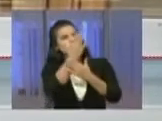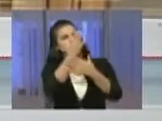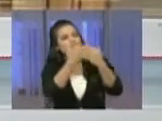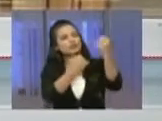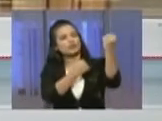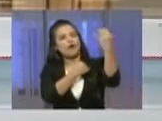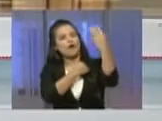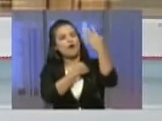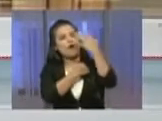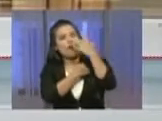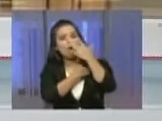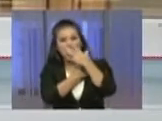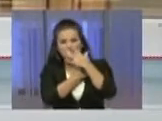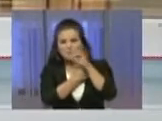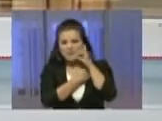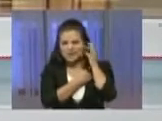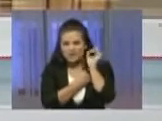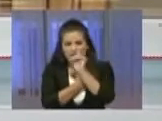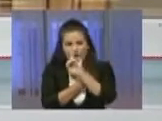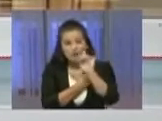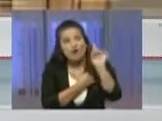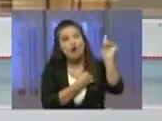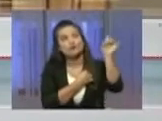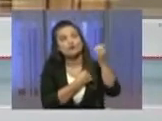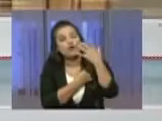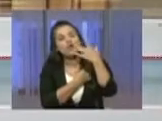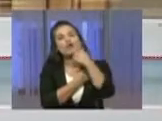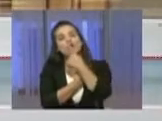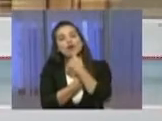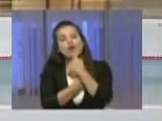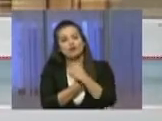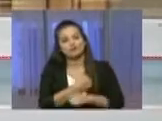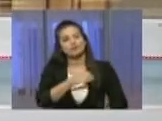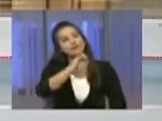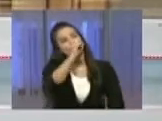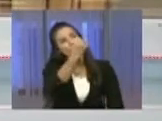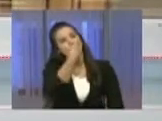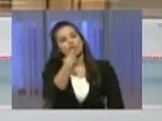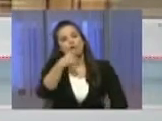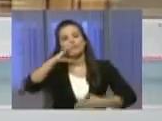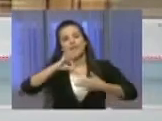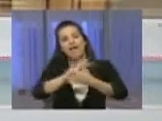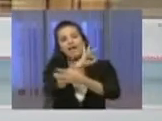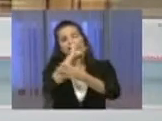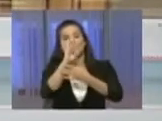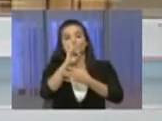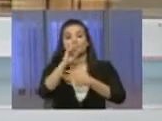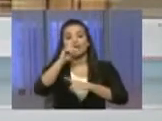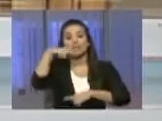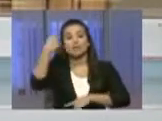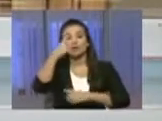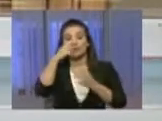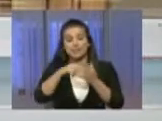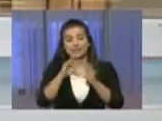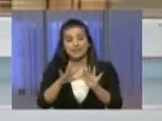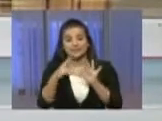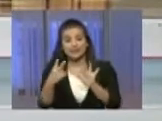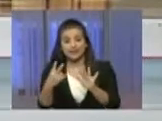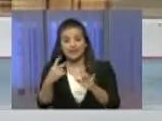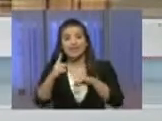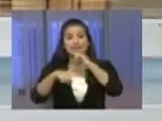rojito ustedes verán y será el Sol del Alba Llegará el 2017 y Llegará el